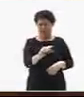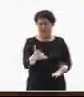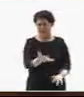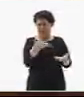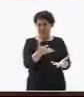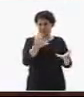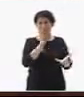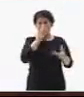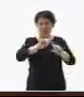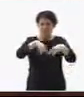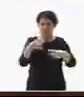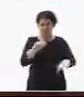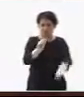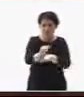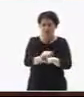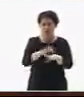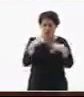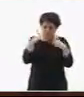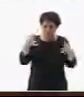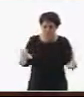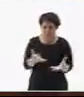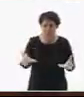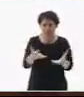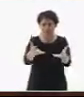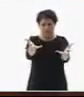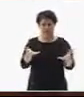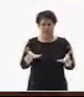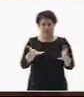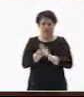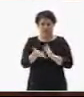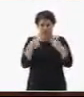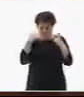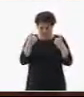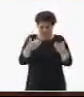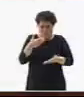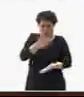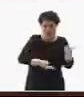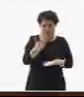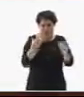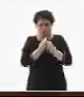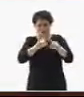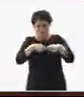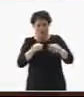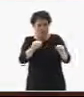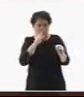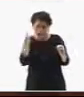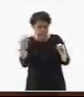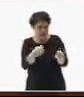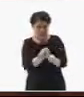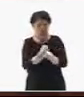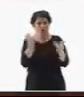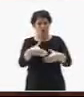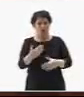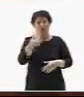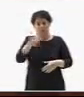familias puedan salir adelante echando un puñadito más de arroz o de garbanzos al puchero. También por aquellos